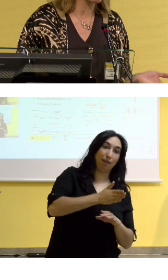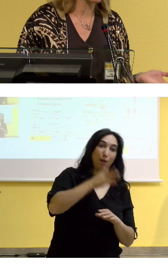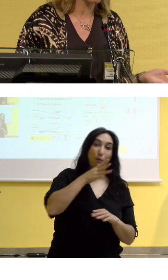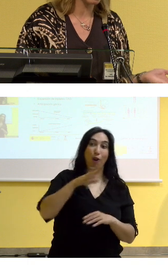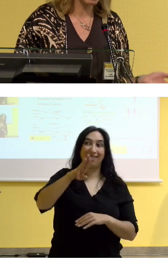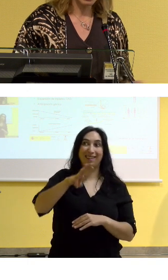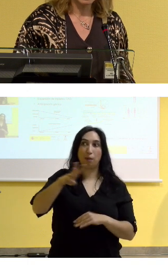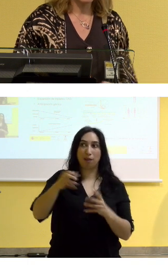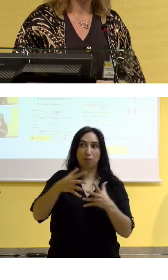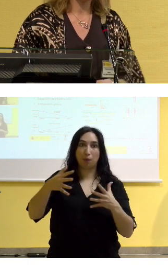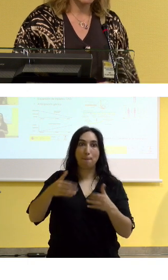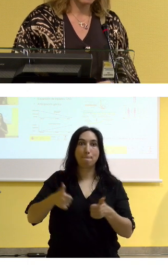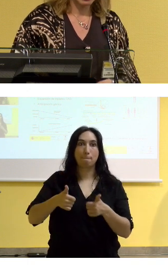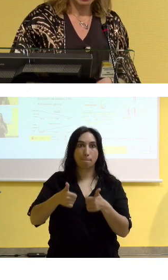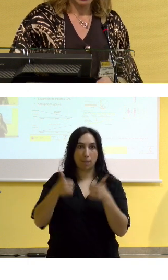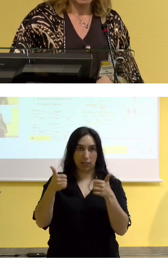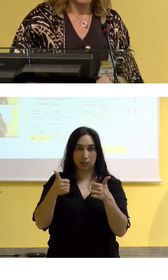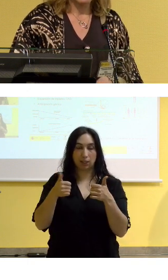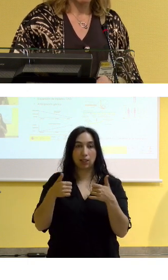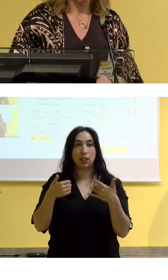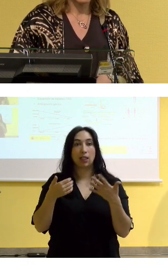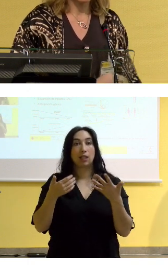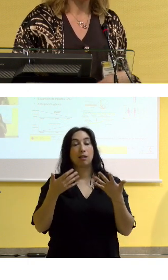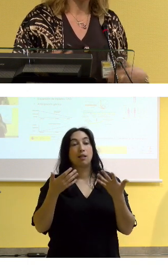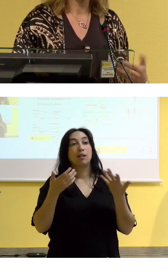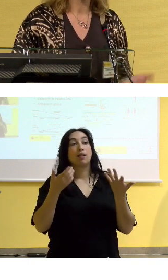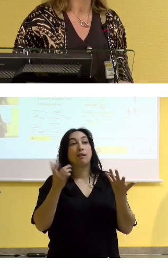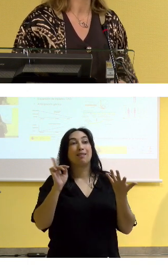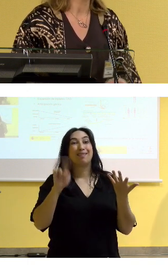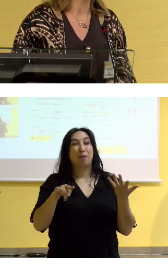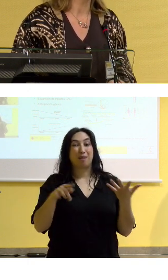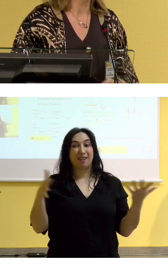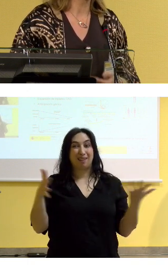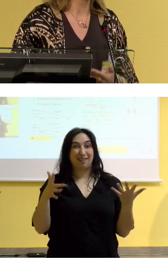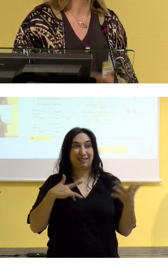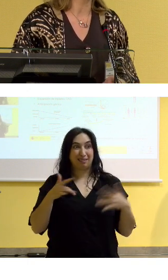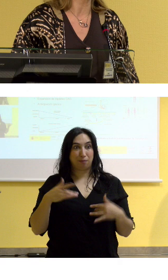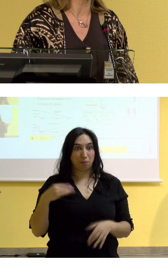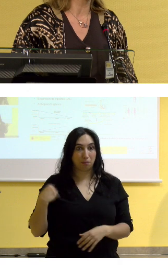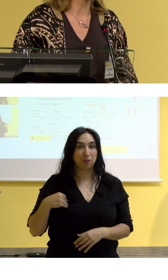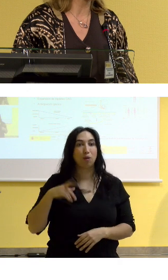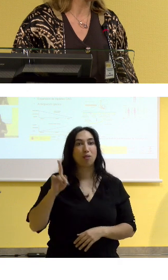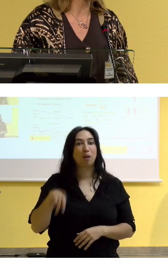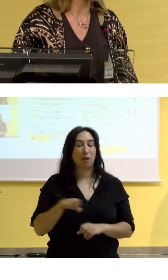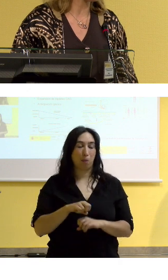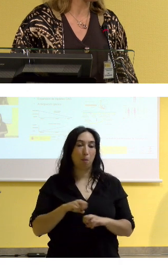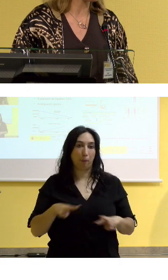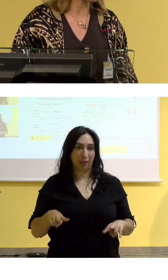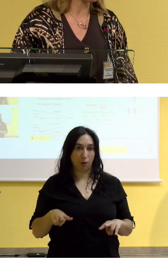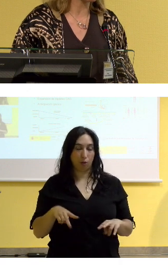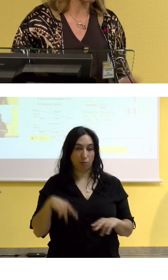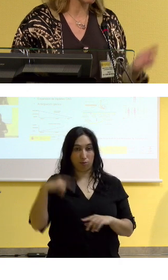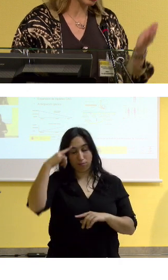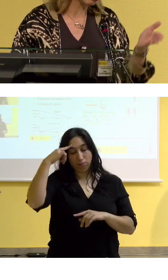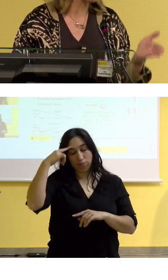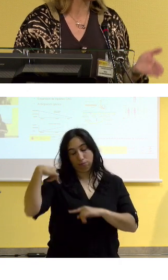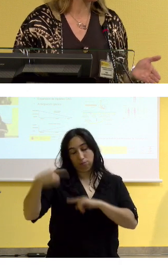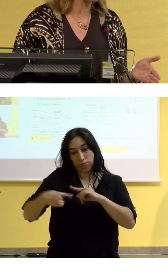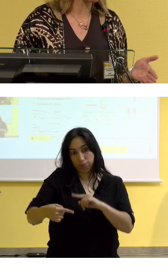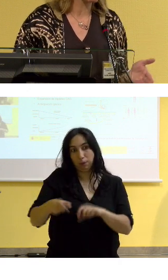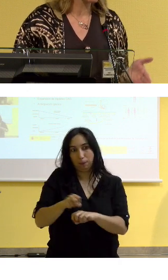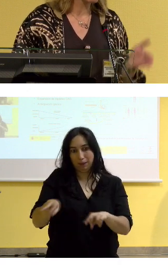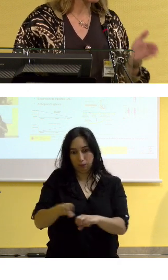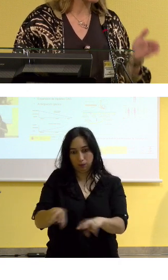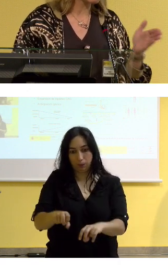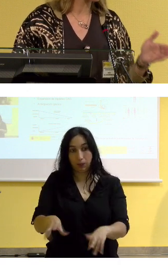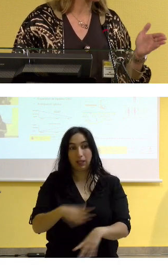tripletes es mayor y además la severidad de esos síntomas suele ser mayor a medida que se está transmitiendo, con lo cual es muy